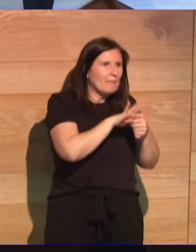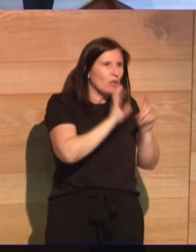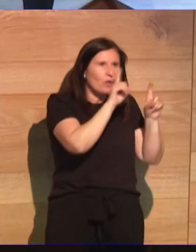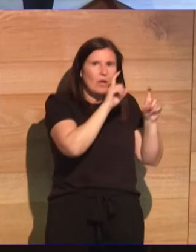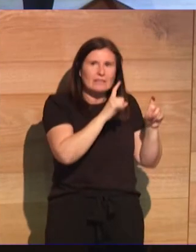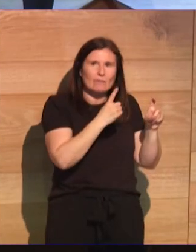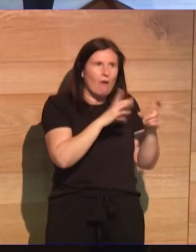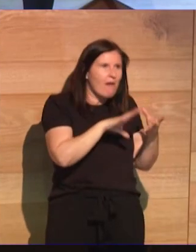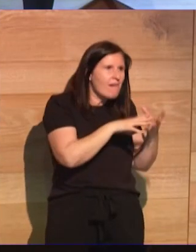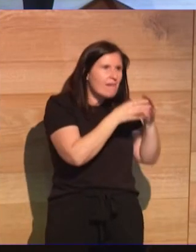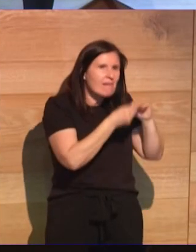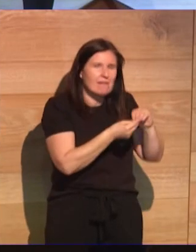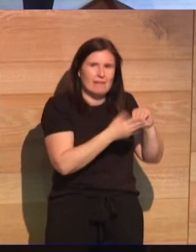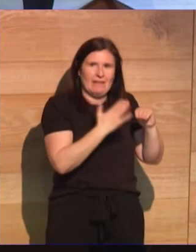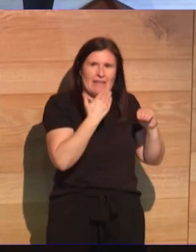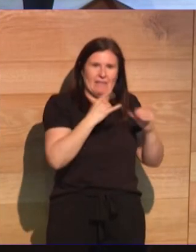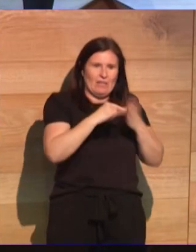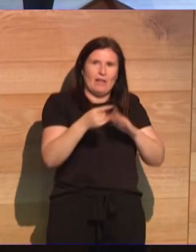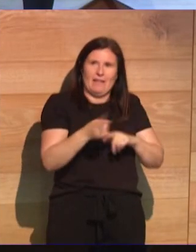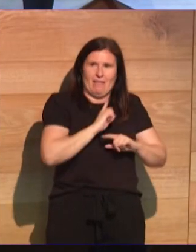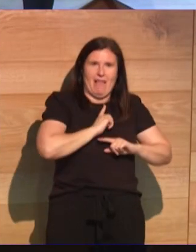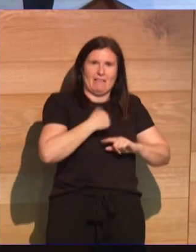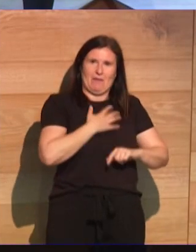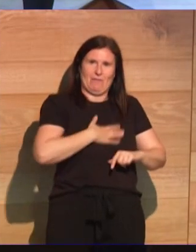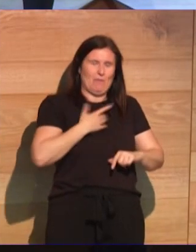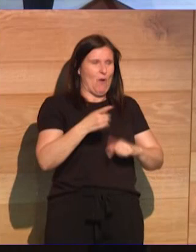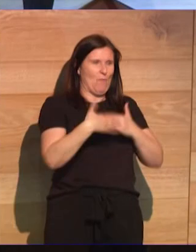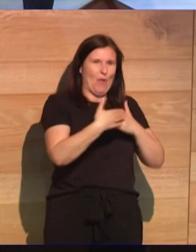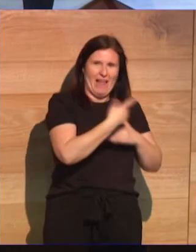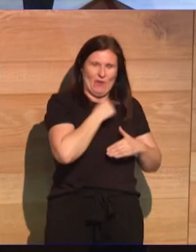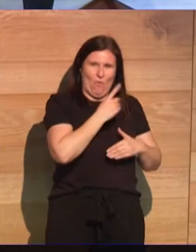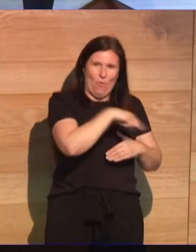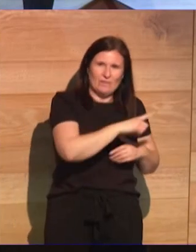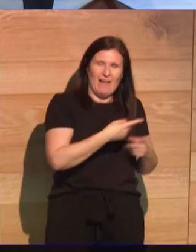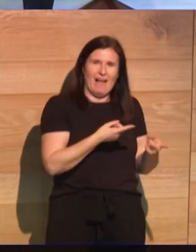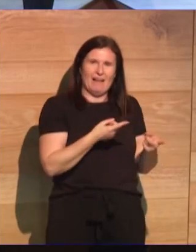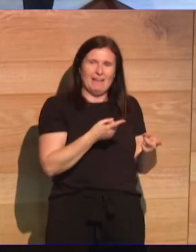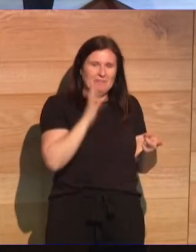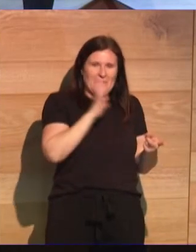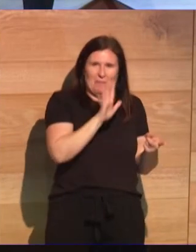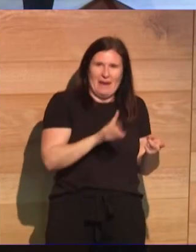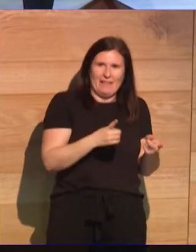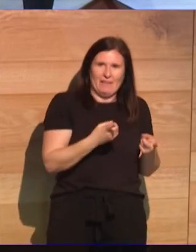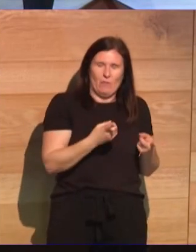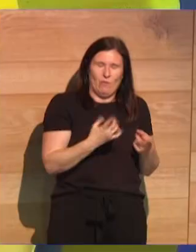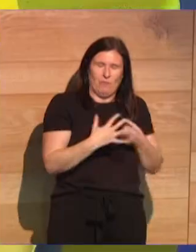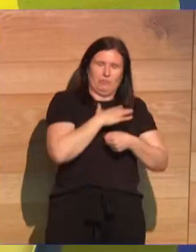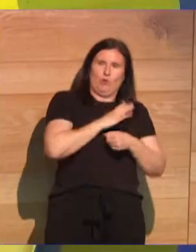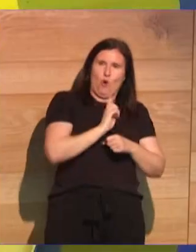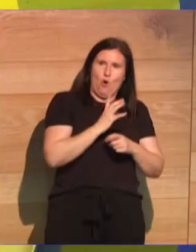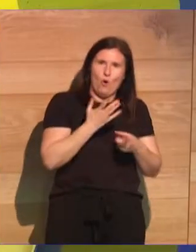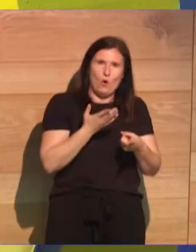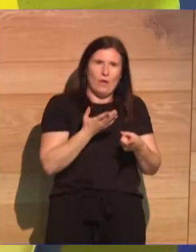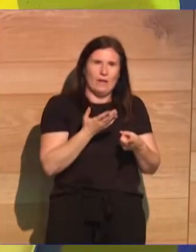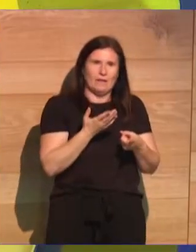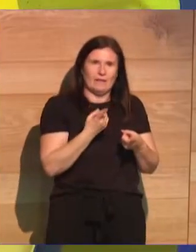de una tecnología que va a ser agradable porque es la que está de moda, la que les gusta, la que les parece menos invasiva que un